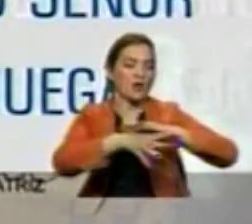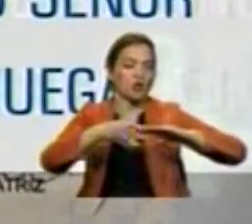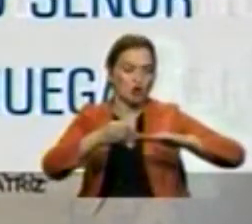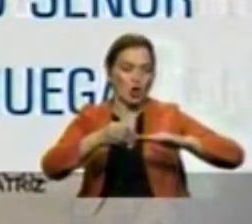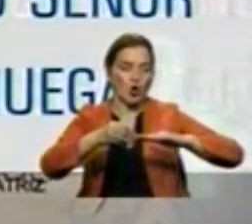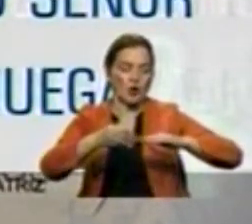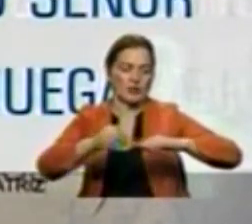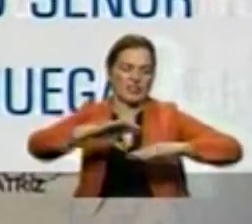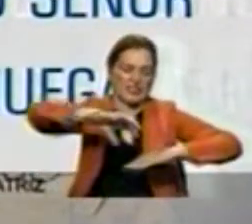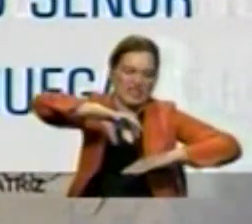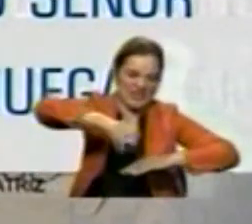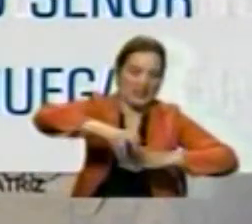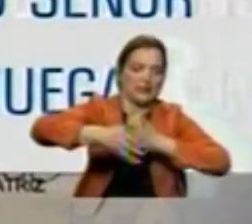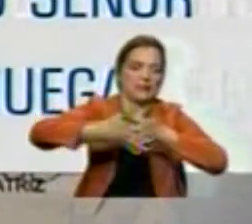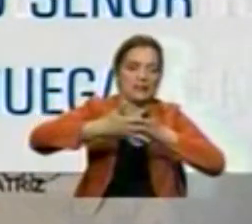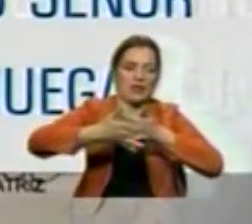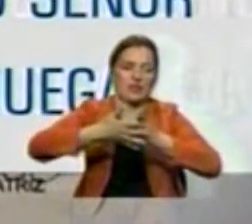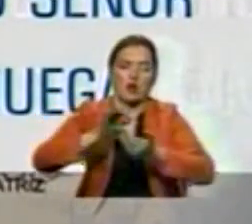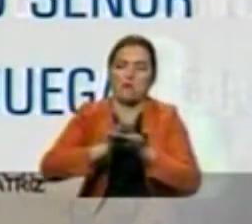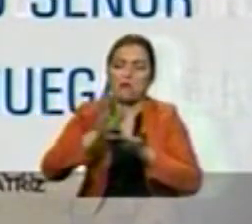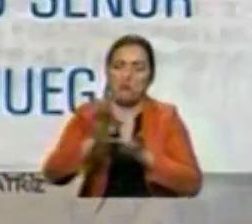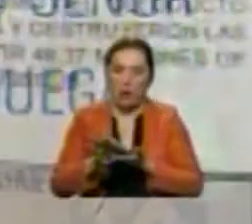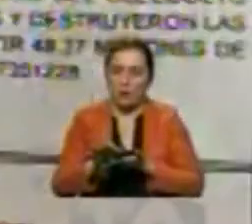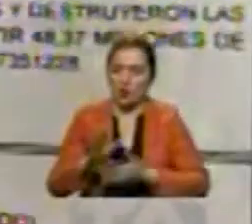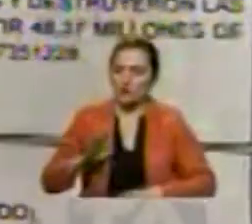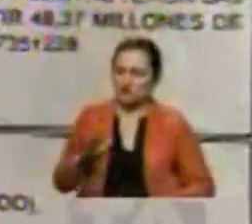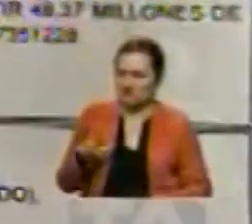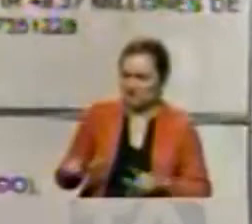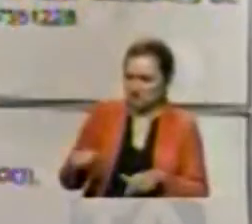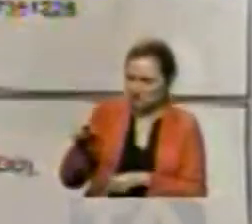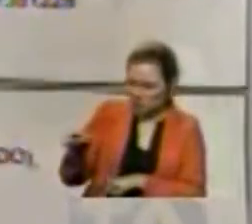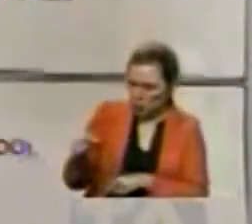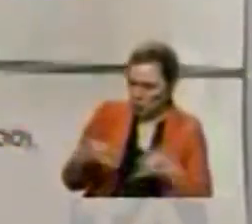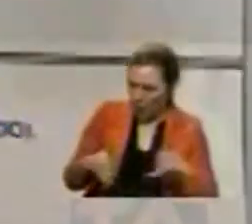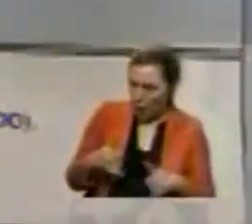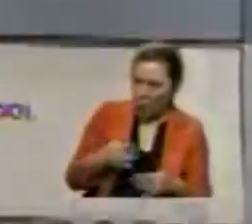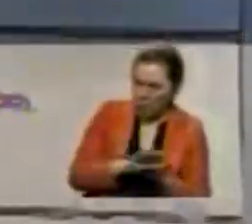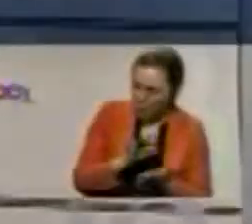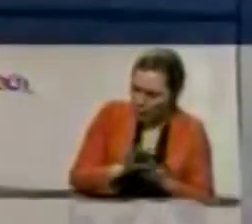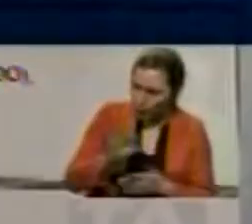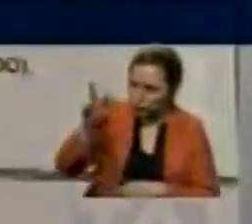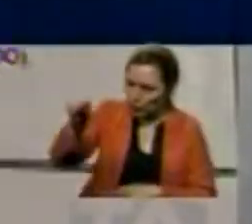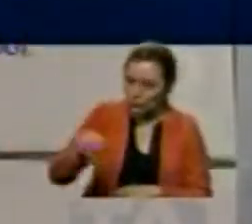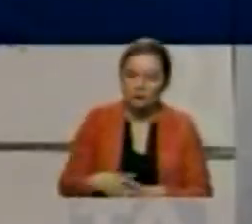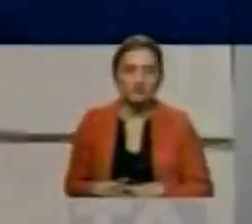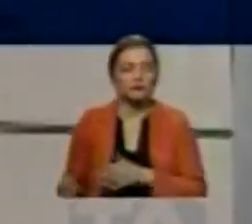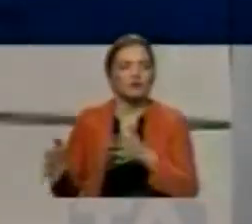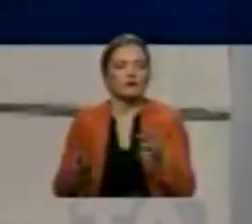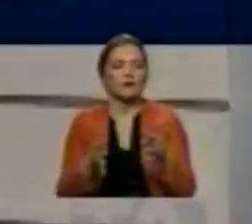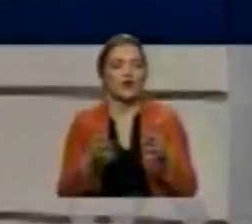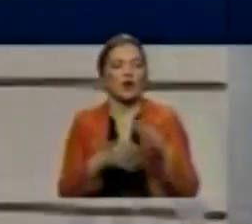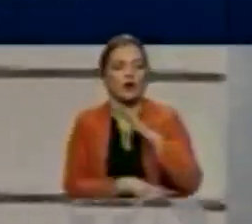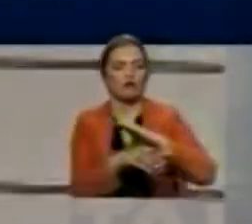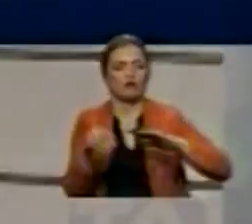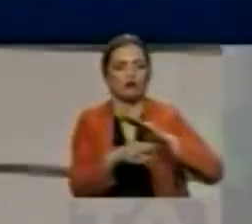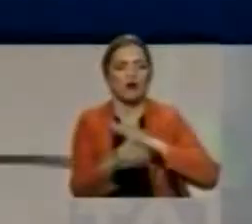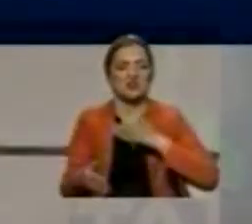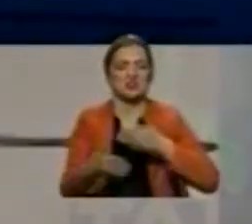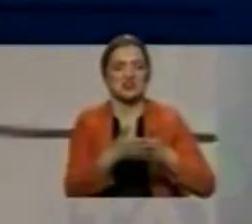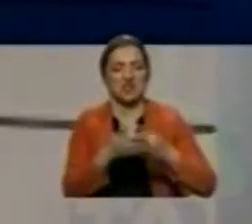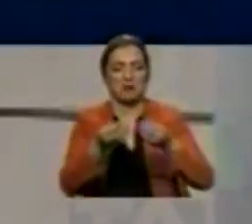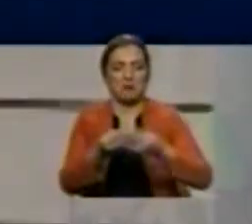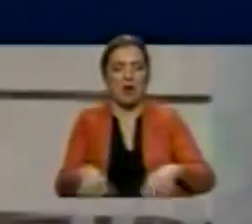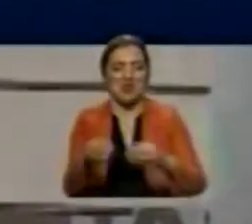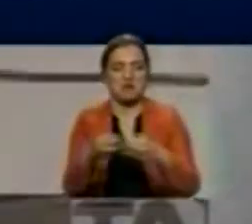porque con el pueblo, señor Lenin, no se juega. Según Dajic, esto ocasionó el cierre de los pozos petroleros, dejando